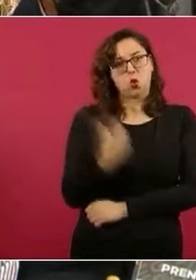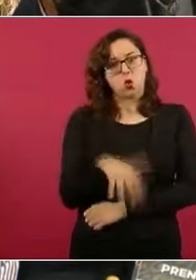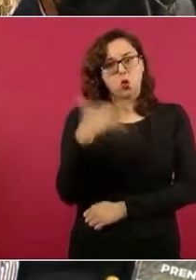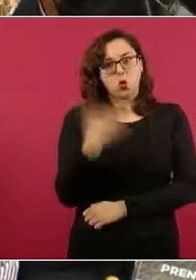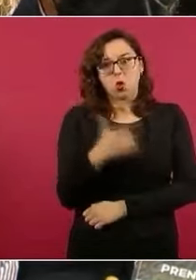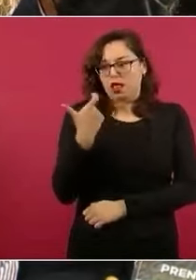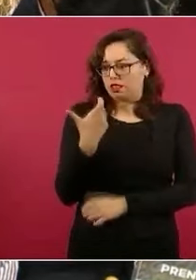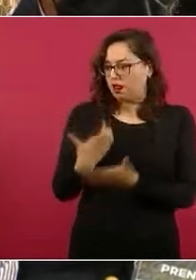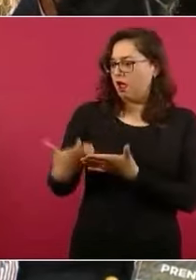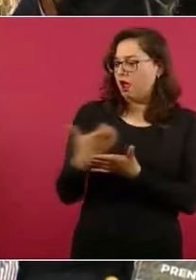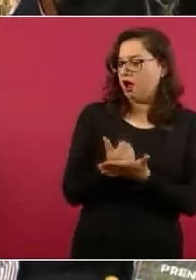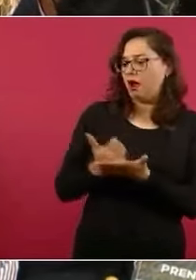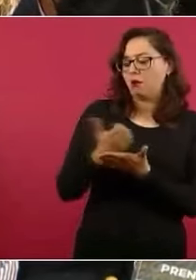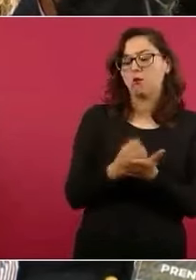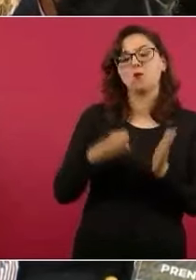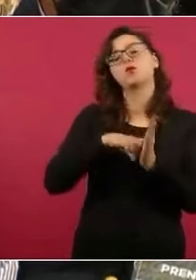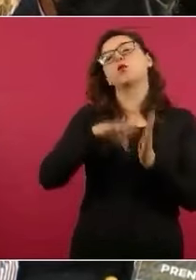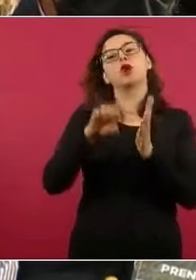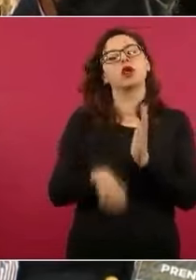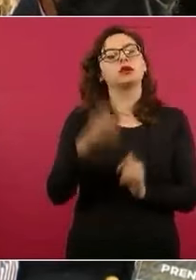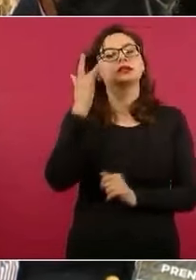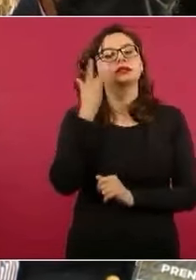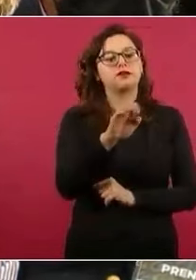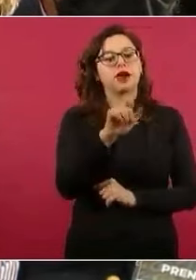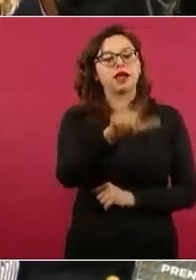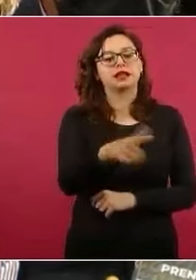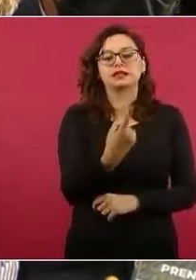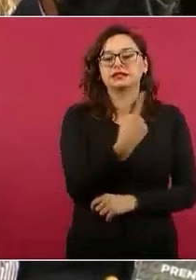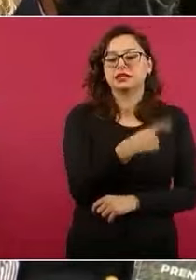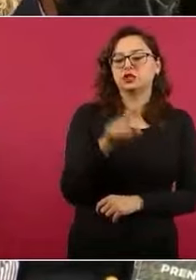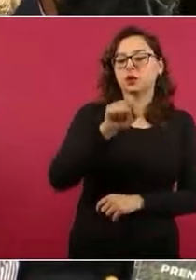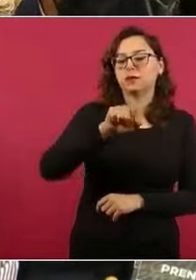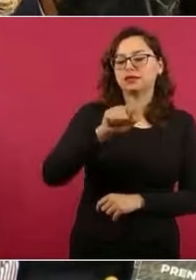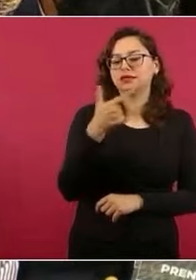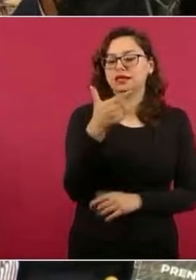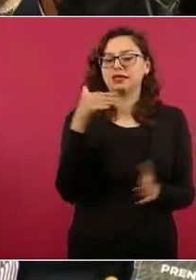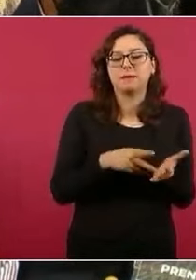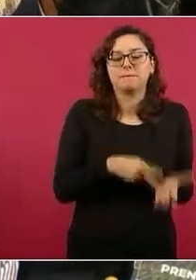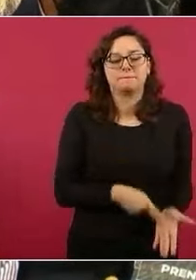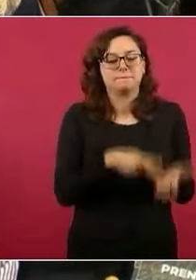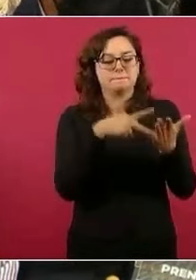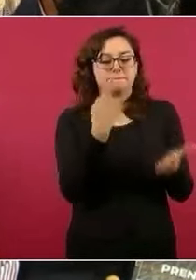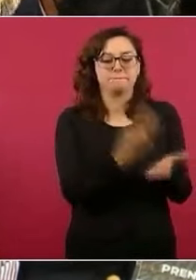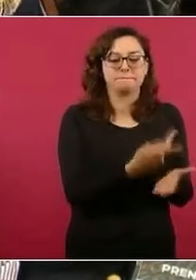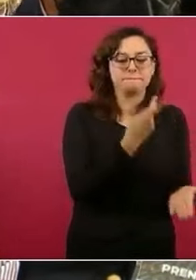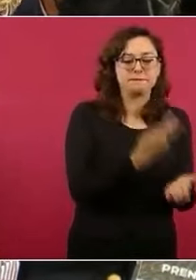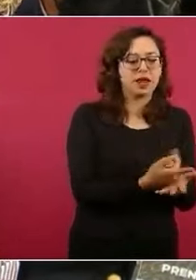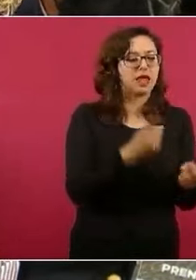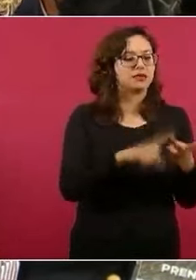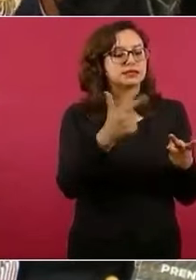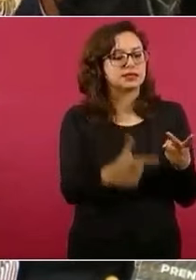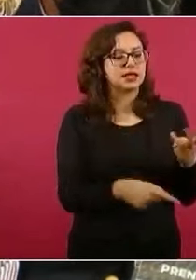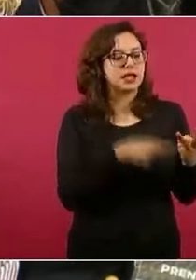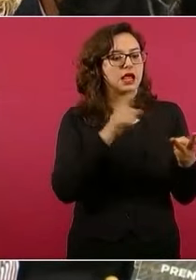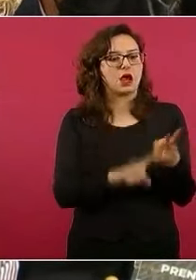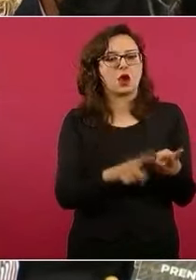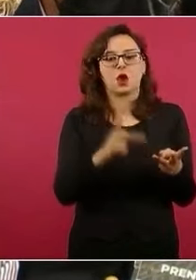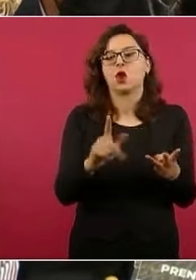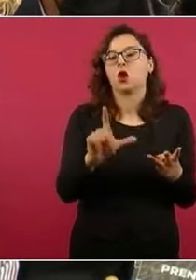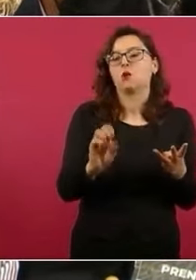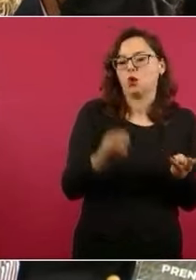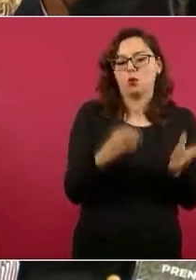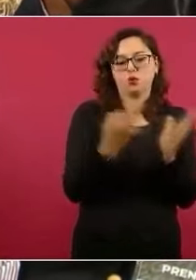pues extrajo 127 mil onzas de plata, 9.6 millones de libras de zinc, 3.9 millones de libras de plomo, pero hasta ahorita